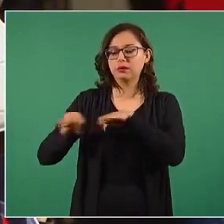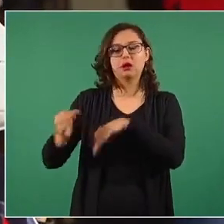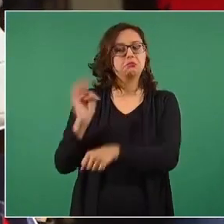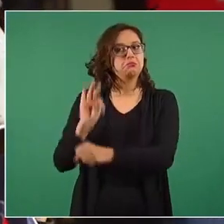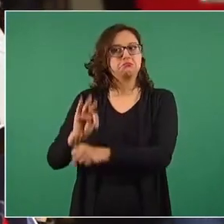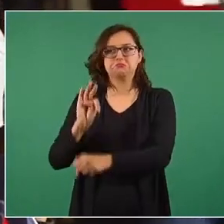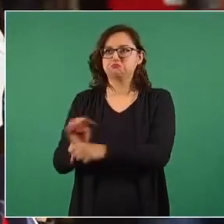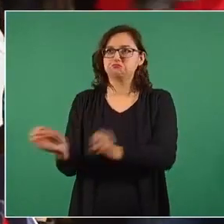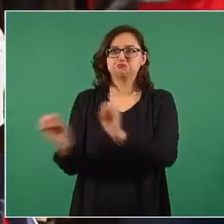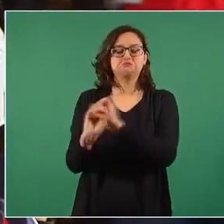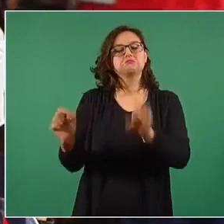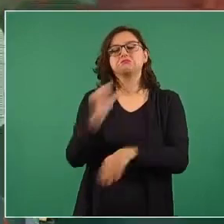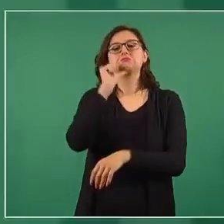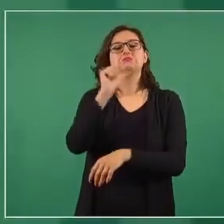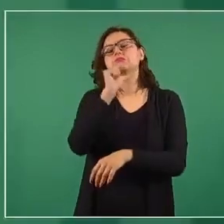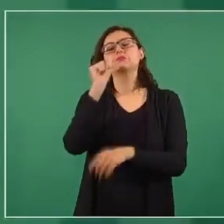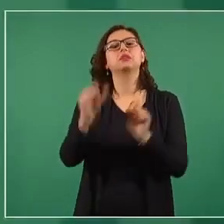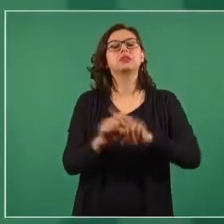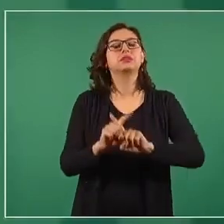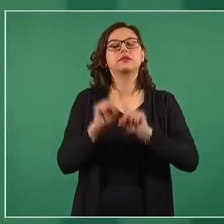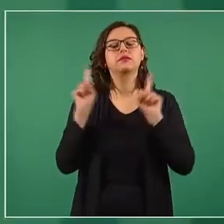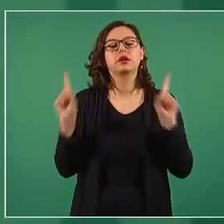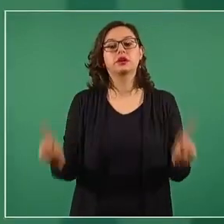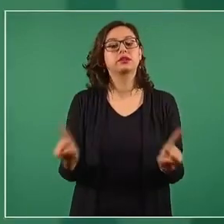defendía. Así que no es sí. La misma…